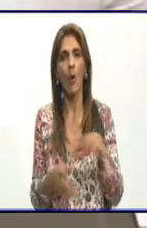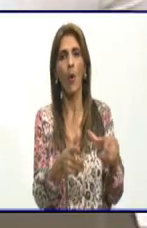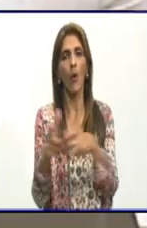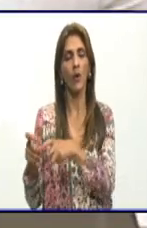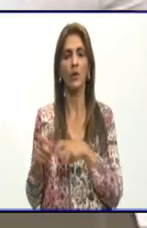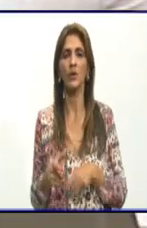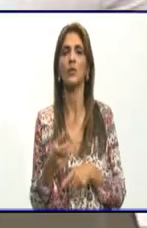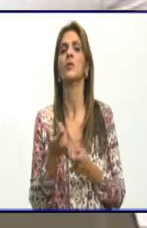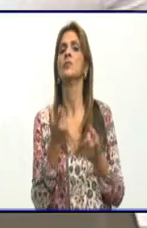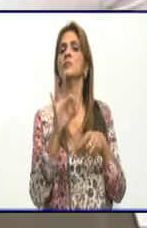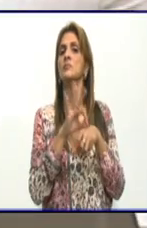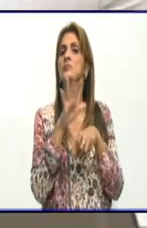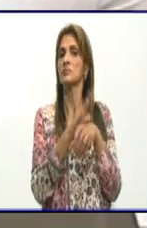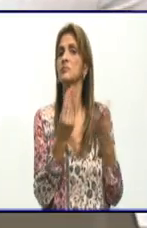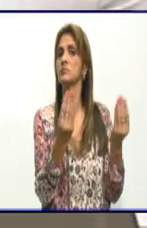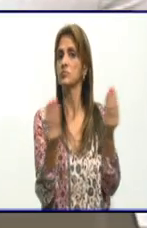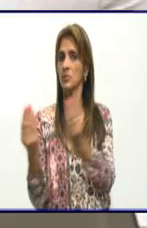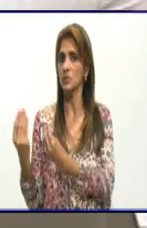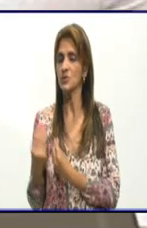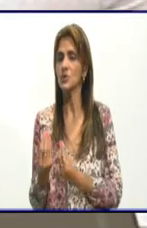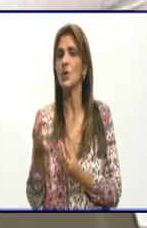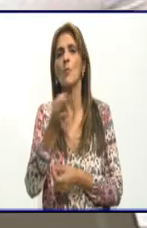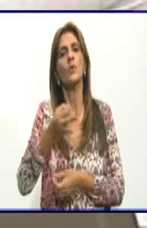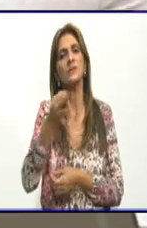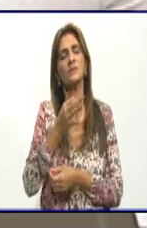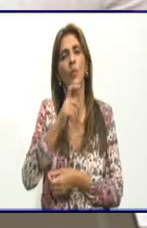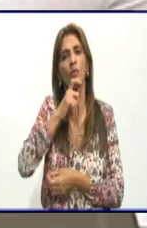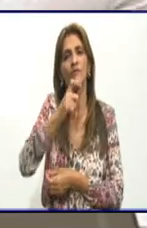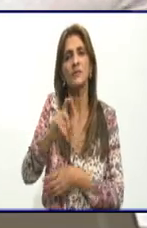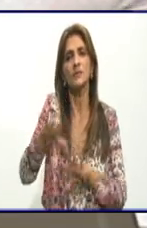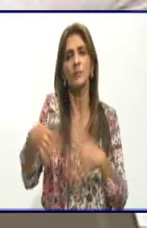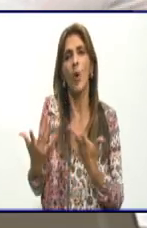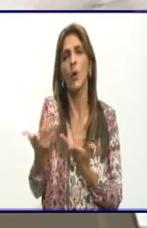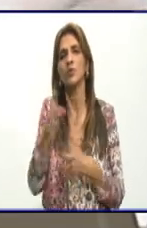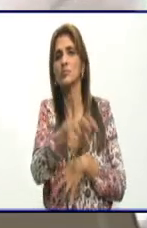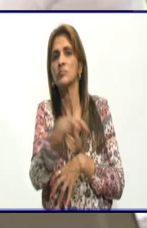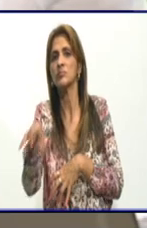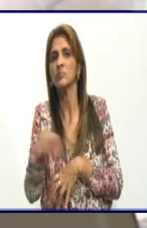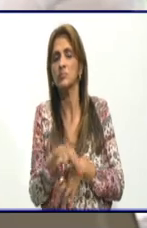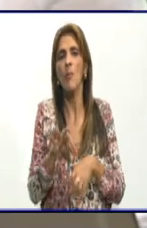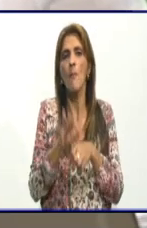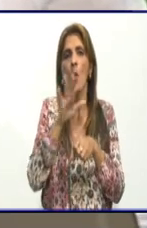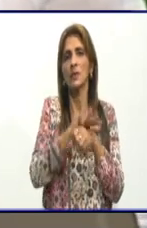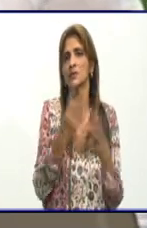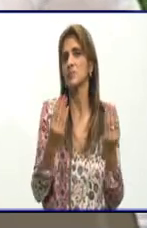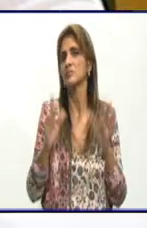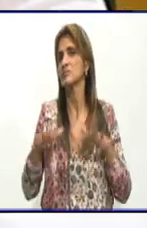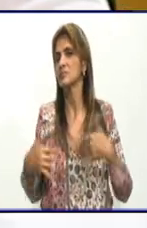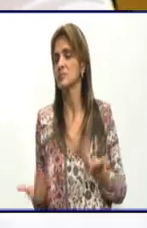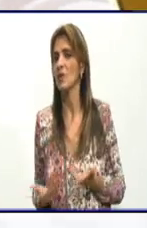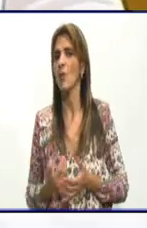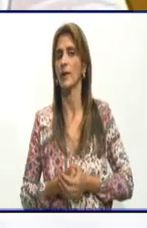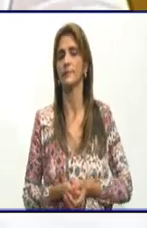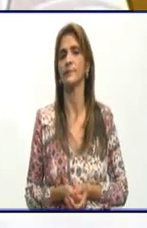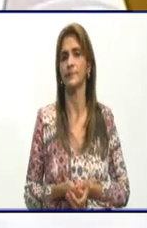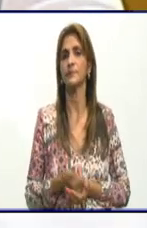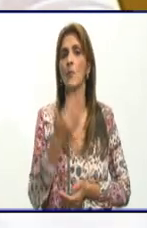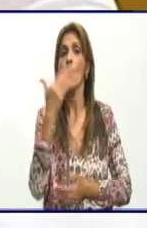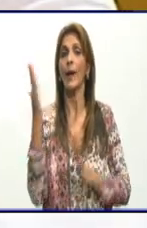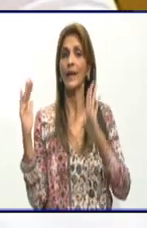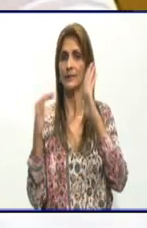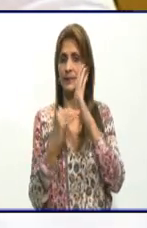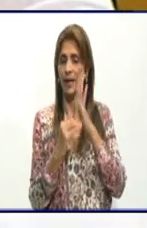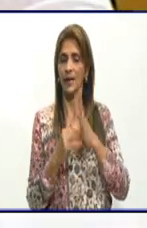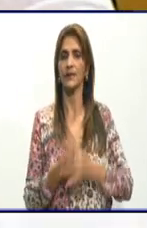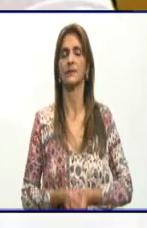municipios que presentan una situación más complicada en este sentido. Sí, Junel, buenas tardes para ti y para aquellos que están